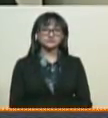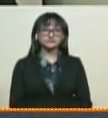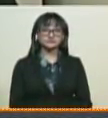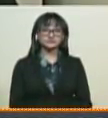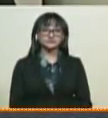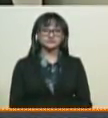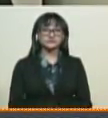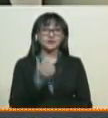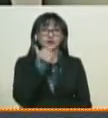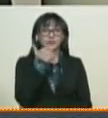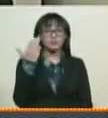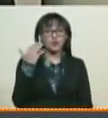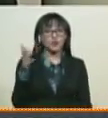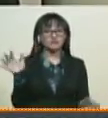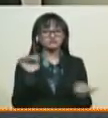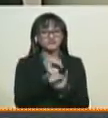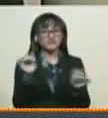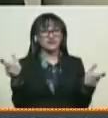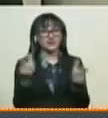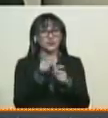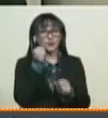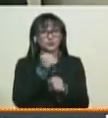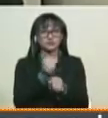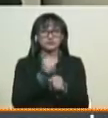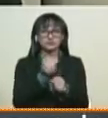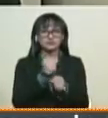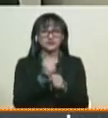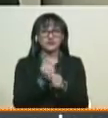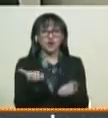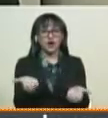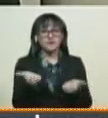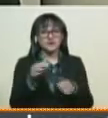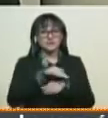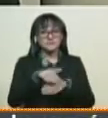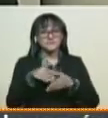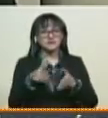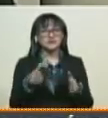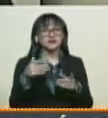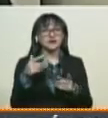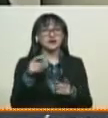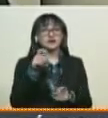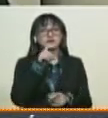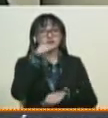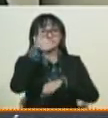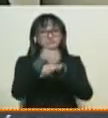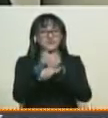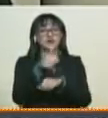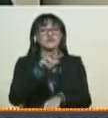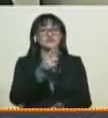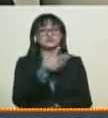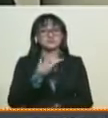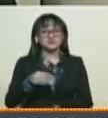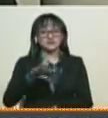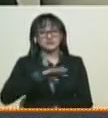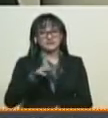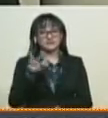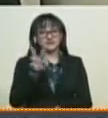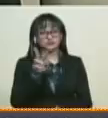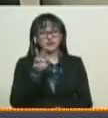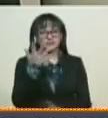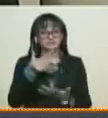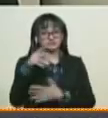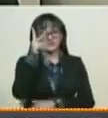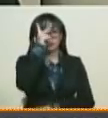Así es, hace pocos minutos concluyó una reunión de trabajo entre el gabinete ministerial encabezado por el vicepresidente ejecutivo de la República, Tarek